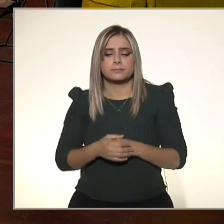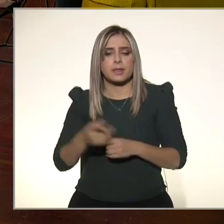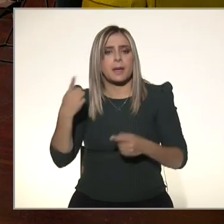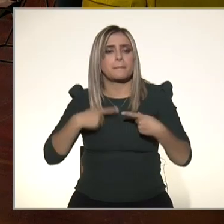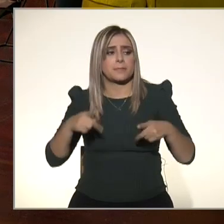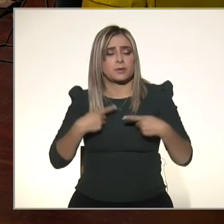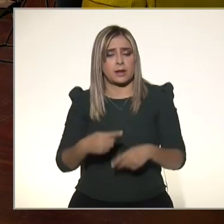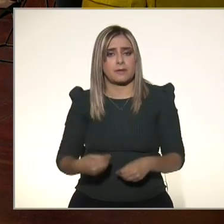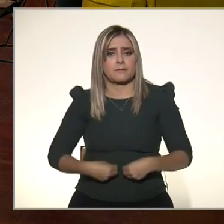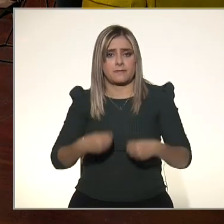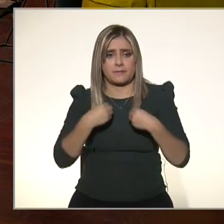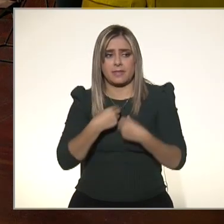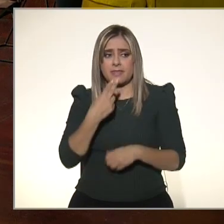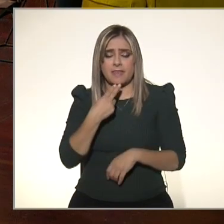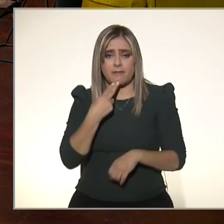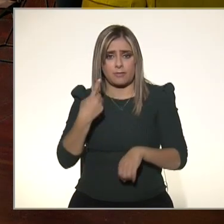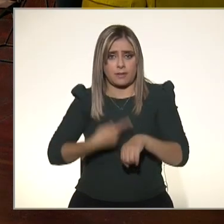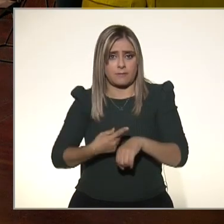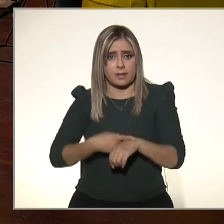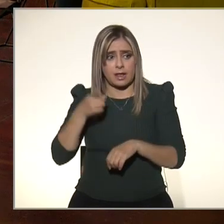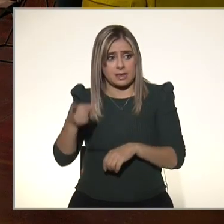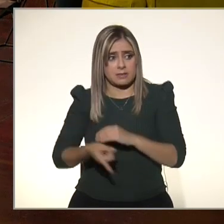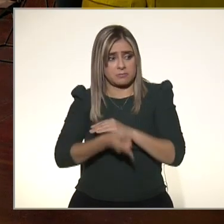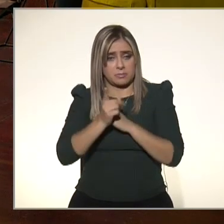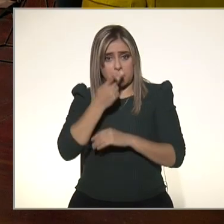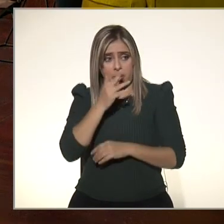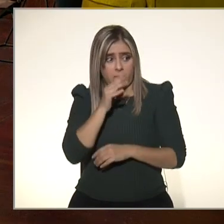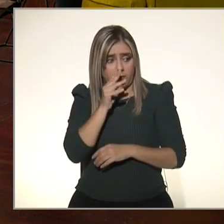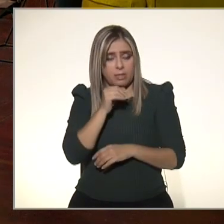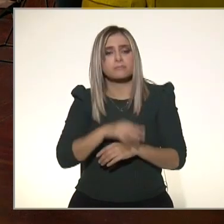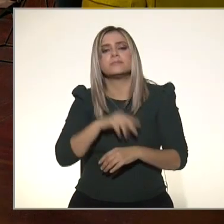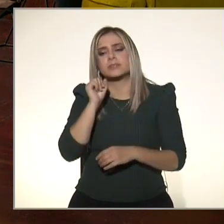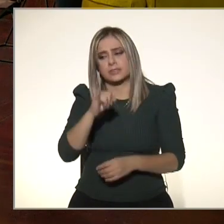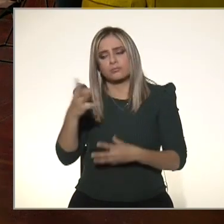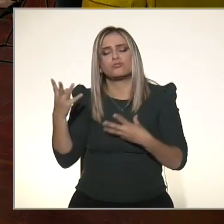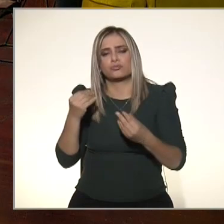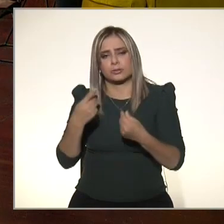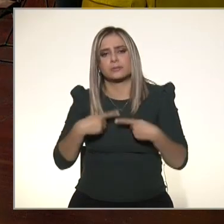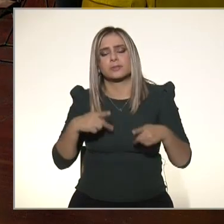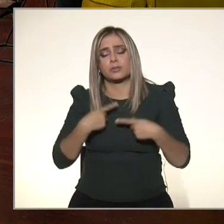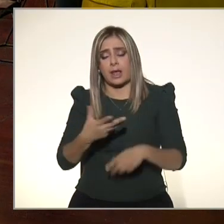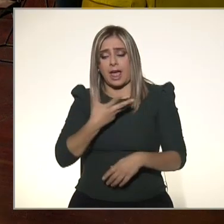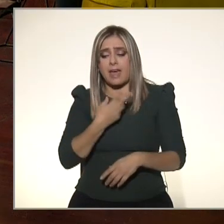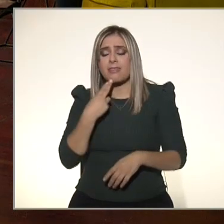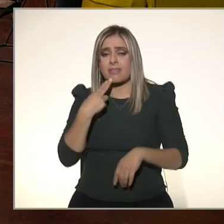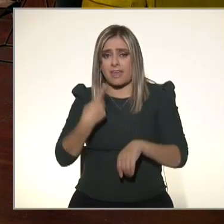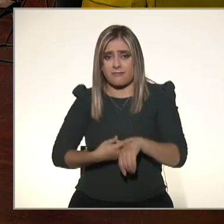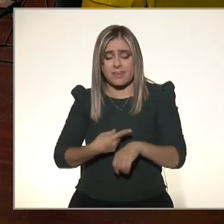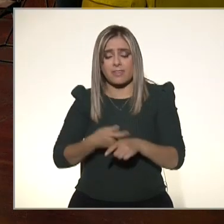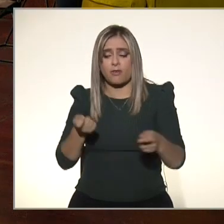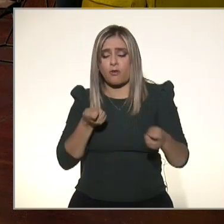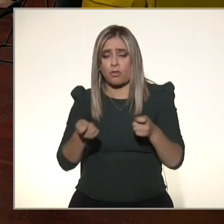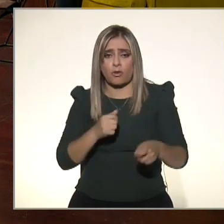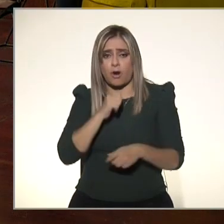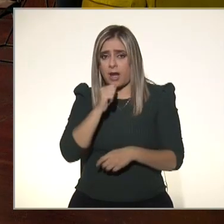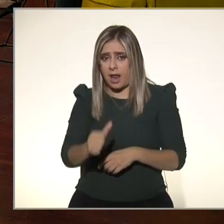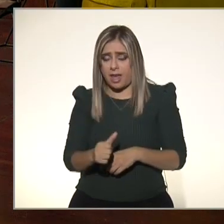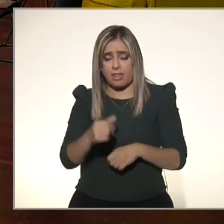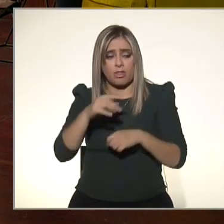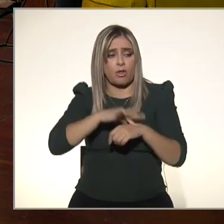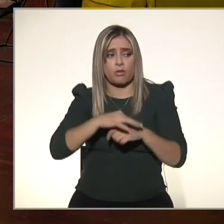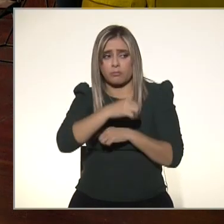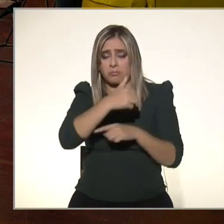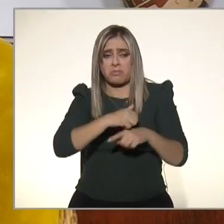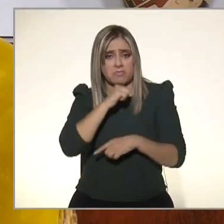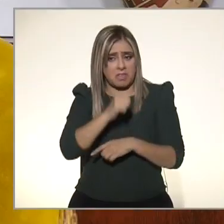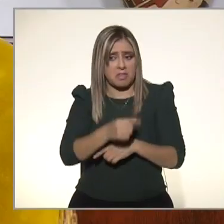con diabetes necesariamente van a tener disfunción eréctil? Muchos de ellos lo desarrollan. Sobre todo cuando están en descontrol. Entonces, por eso, cuando